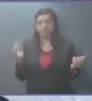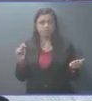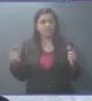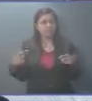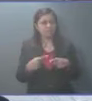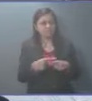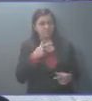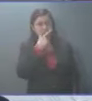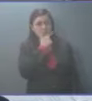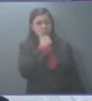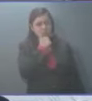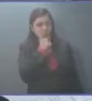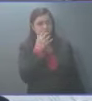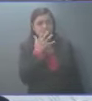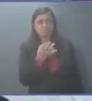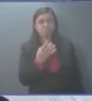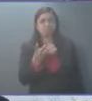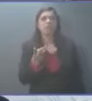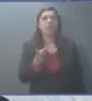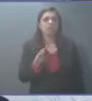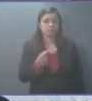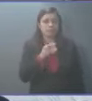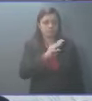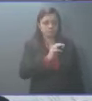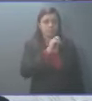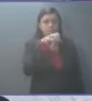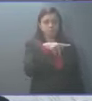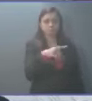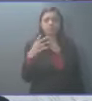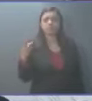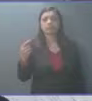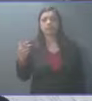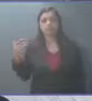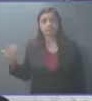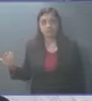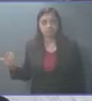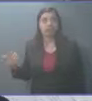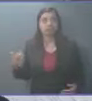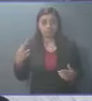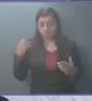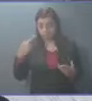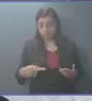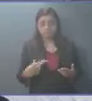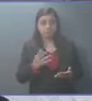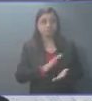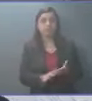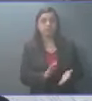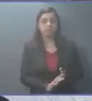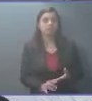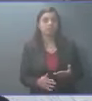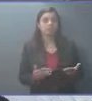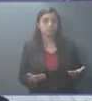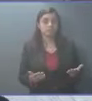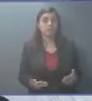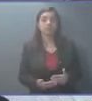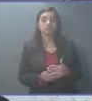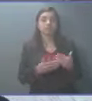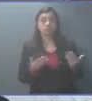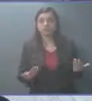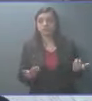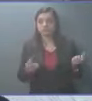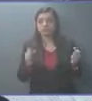una duda en realidad de cuánto ha sido el monto real del gasto que se ha tenido si